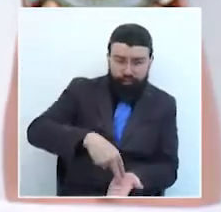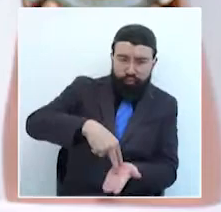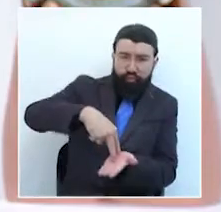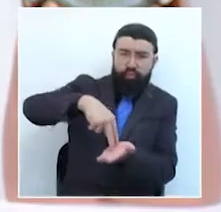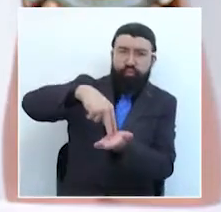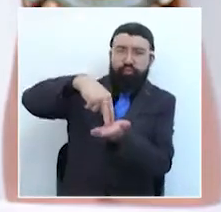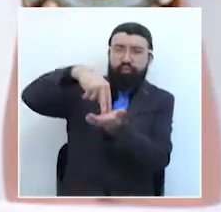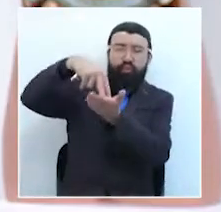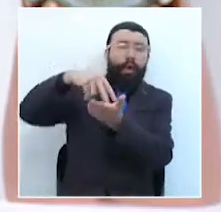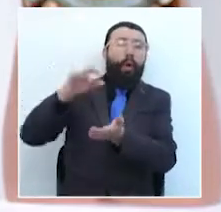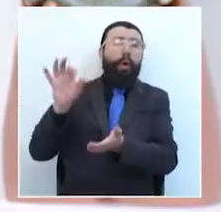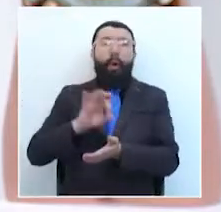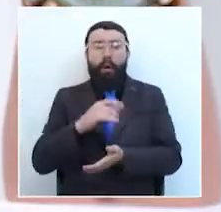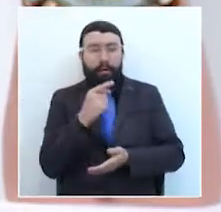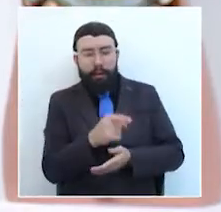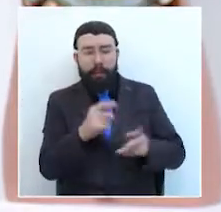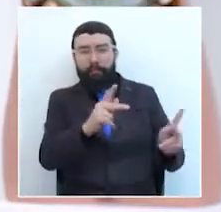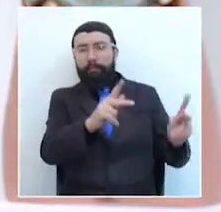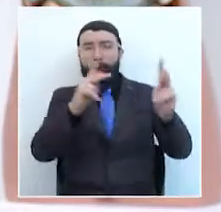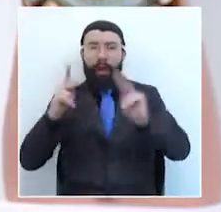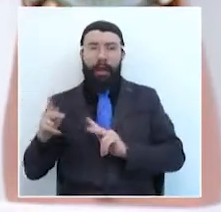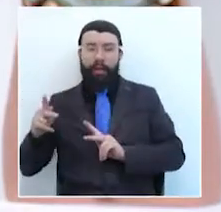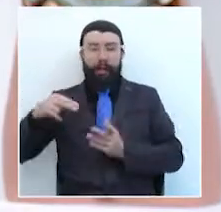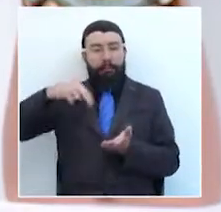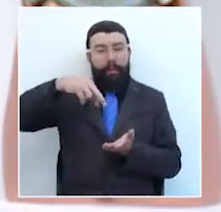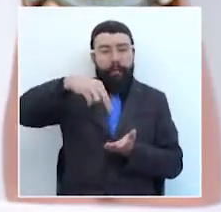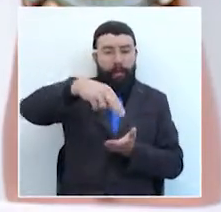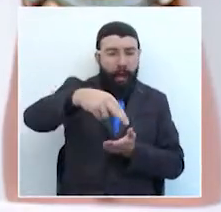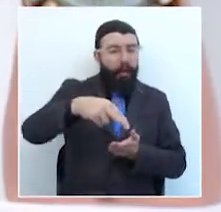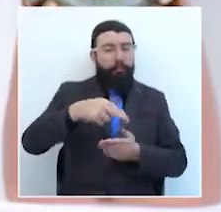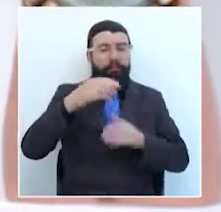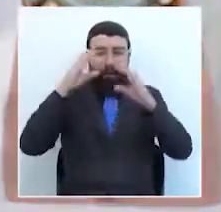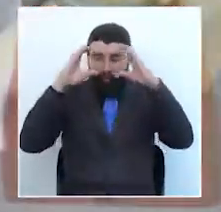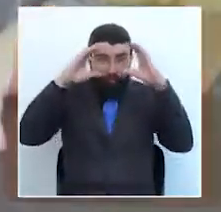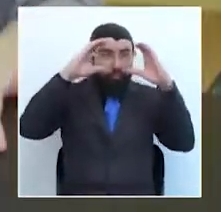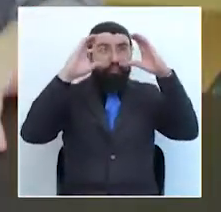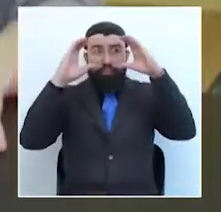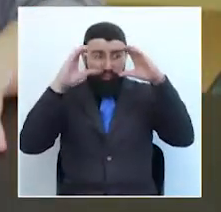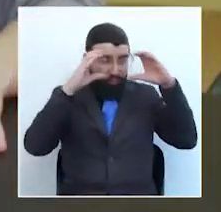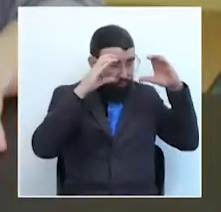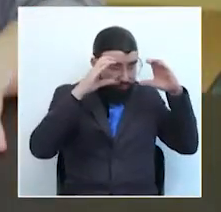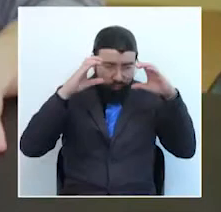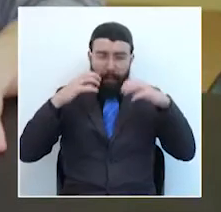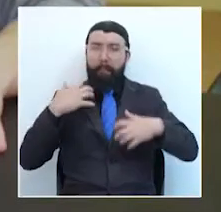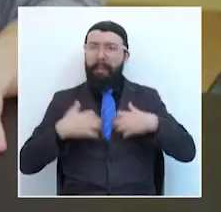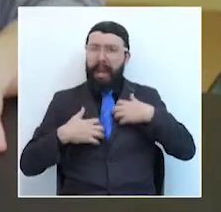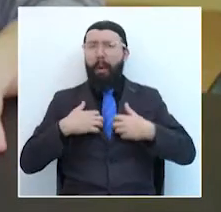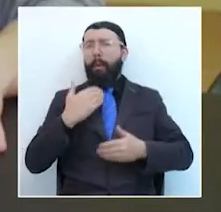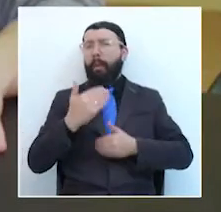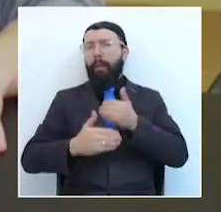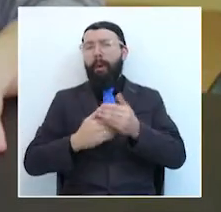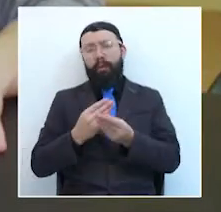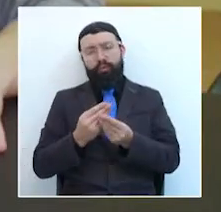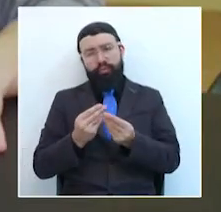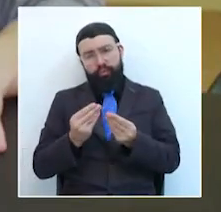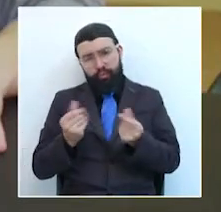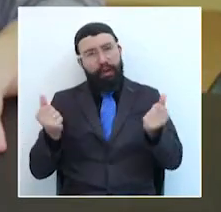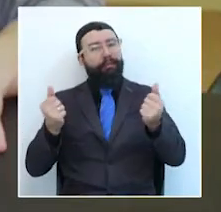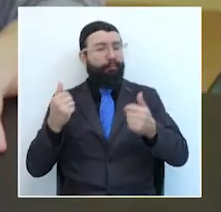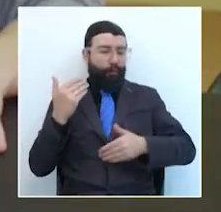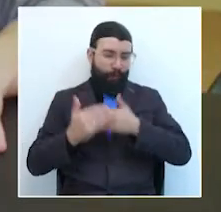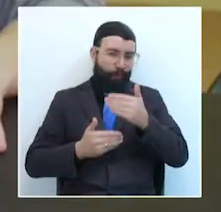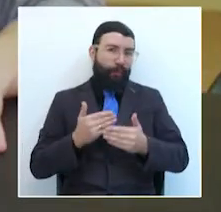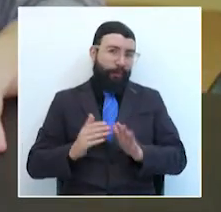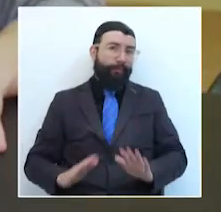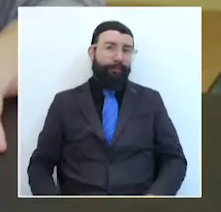estuviese pasando por un puente y así se le van dando las técnicas y por medio del acompañamiento psicológico se van viendo los cambios